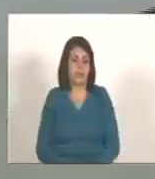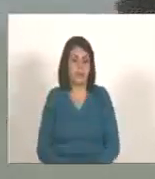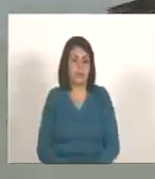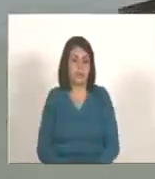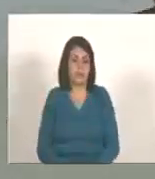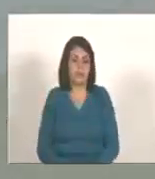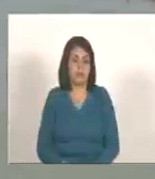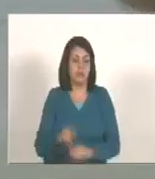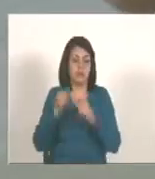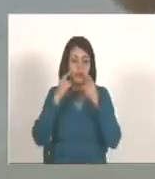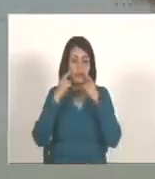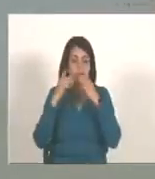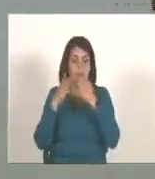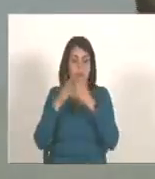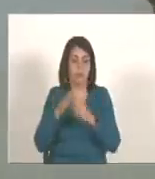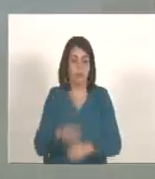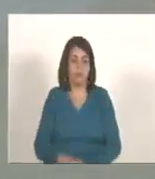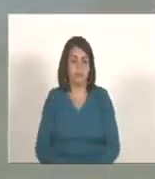esto,